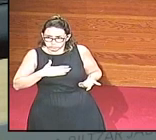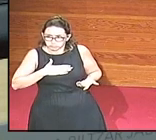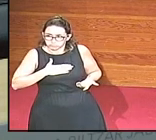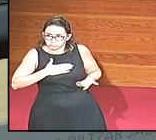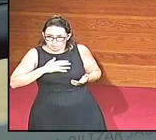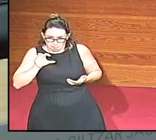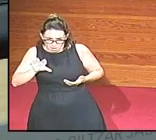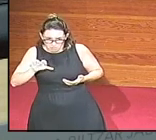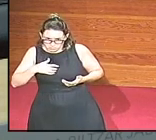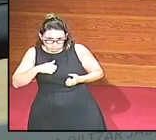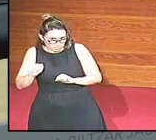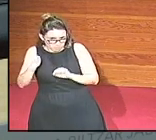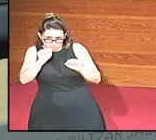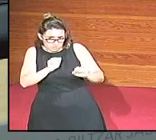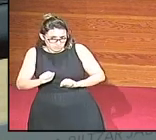su país